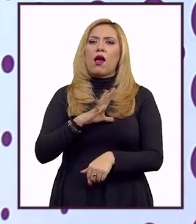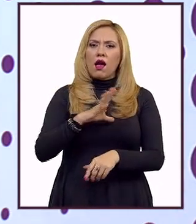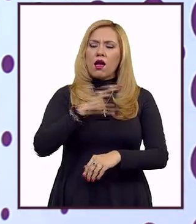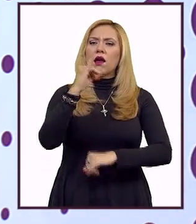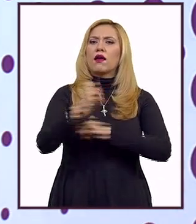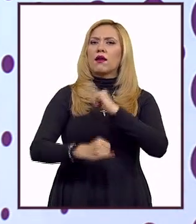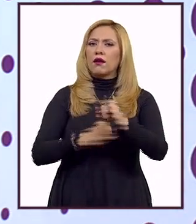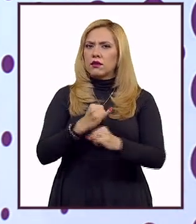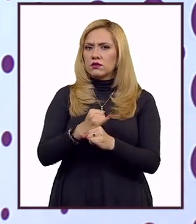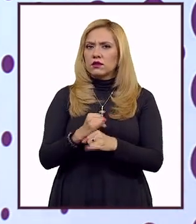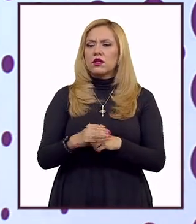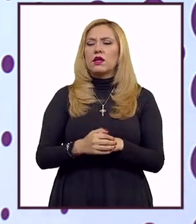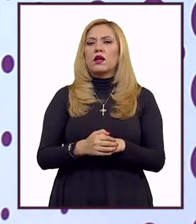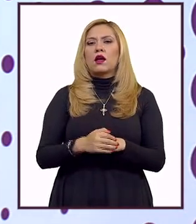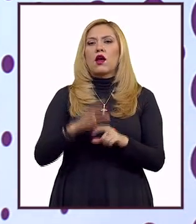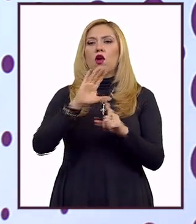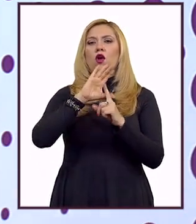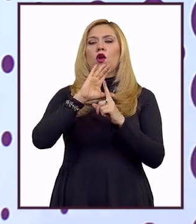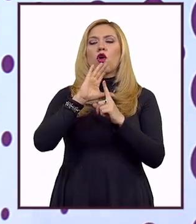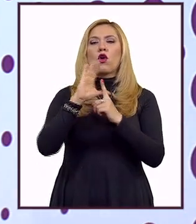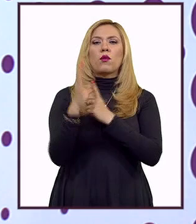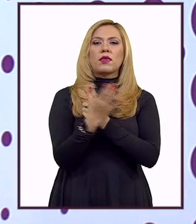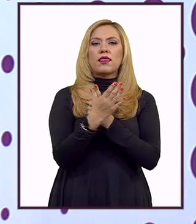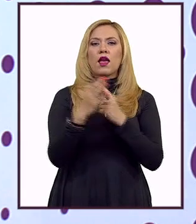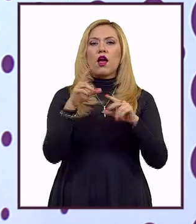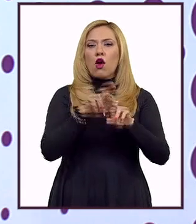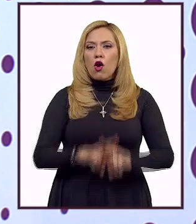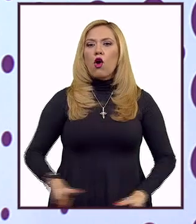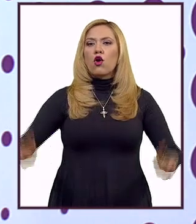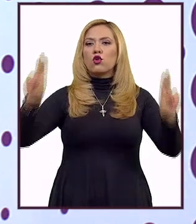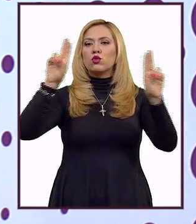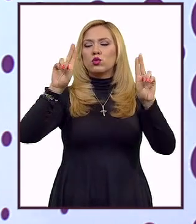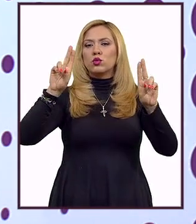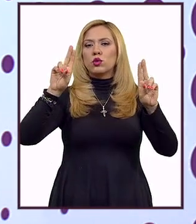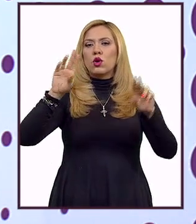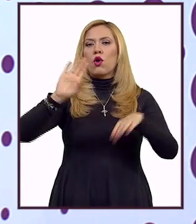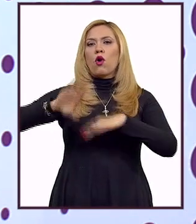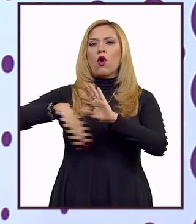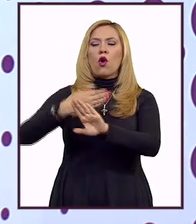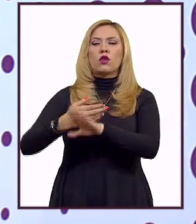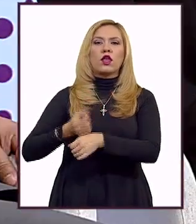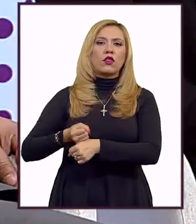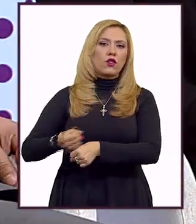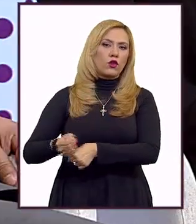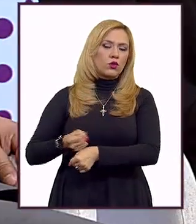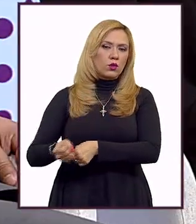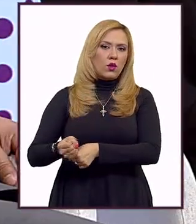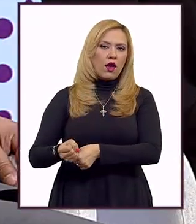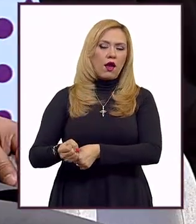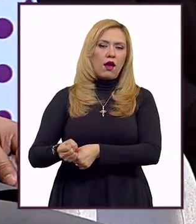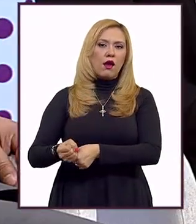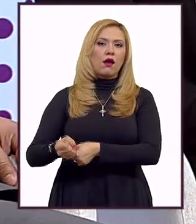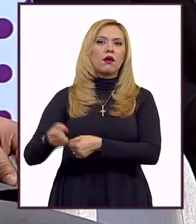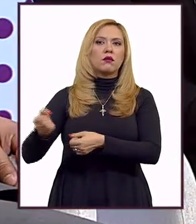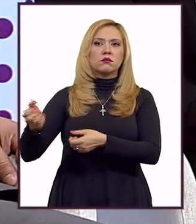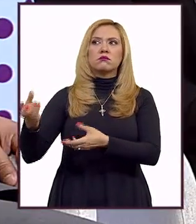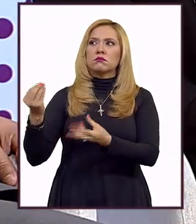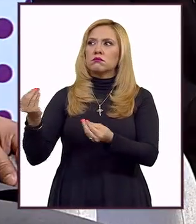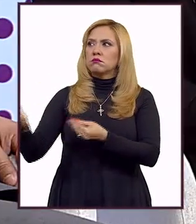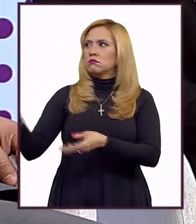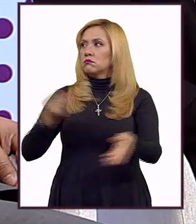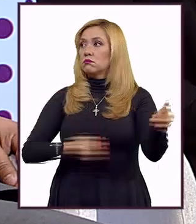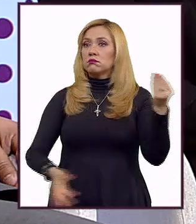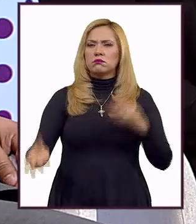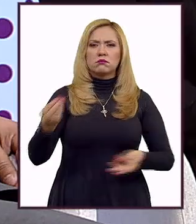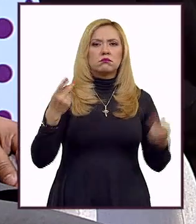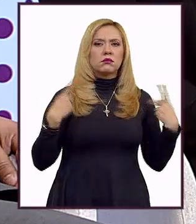internacional el Comité de la ONU contra la Tortura, que recibe comunicaciones de personas que han sido